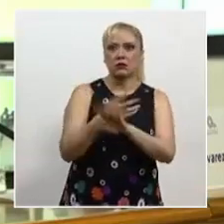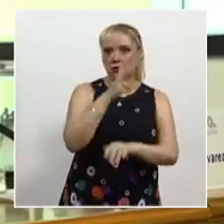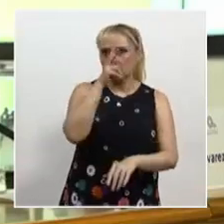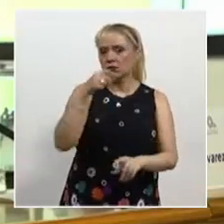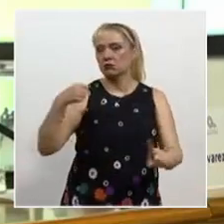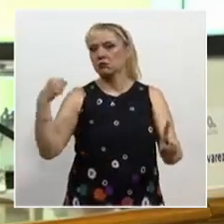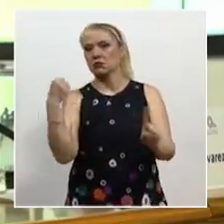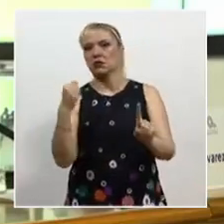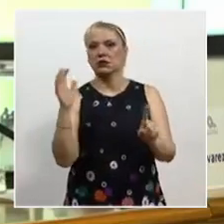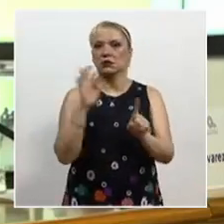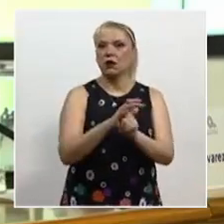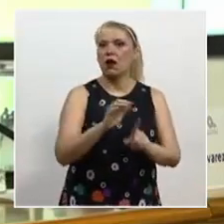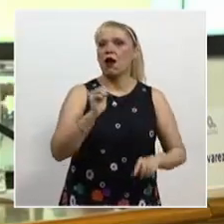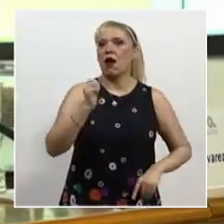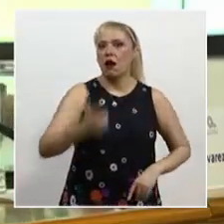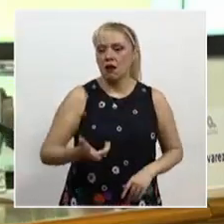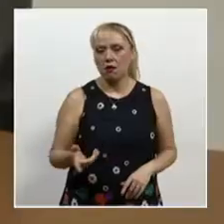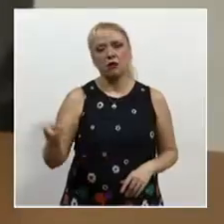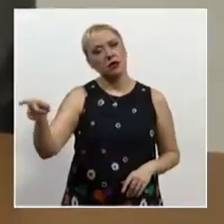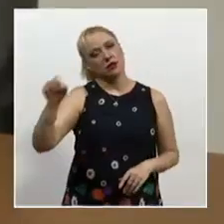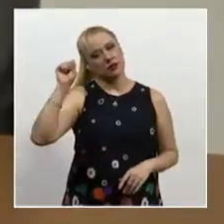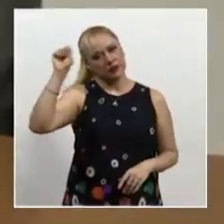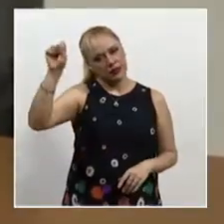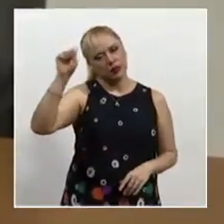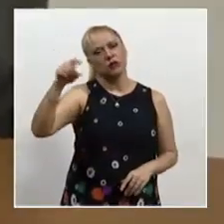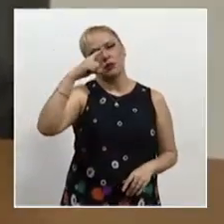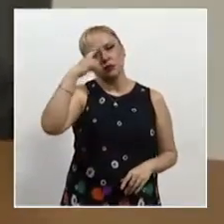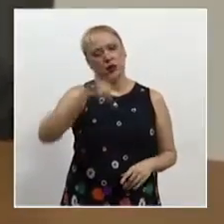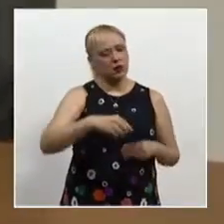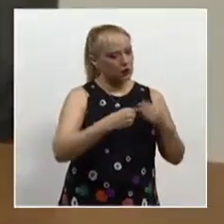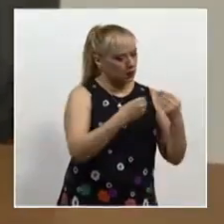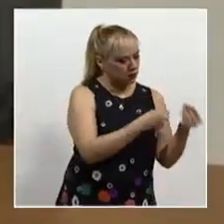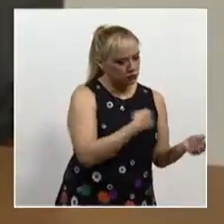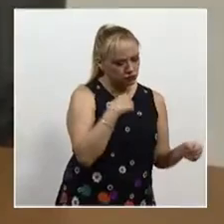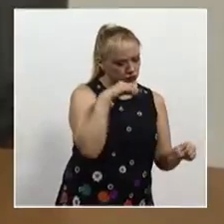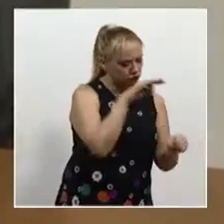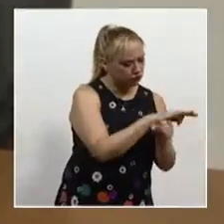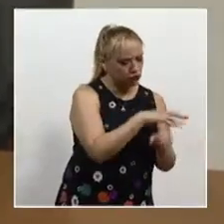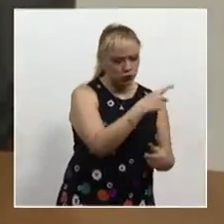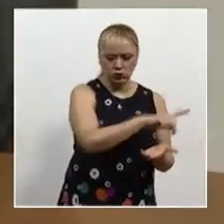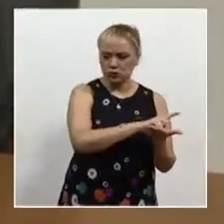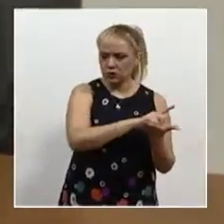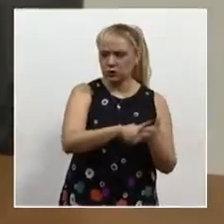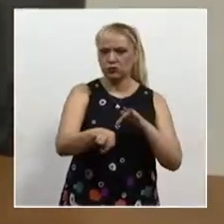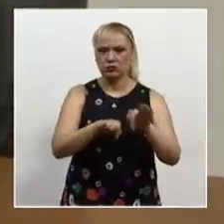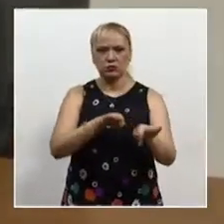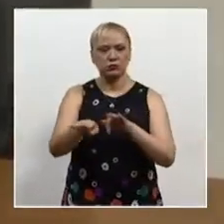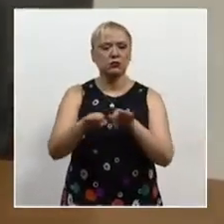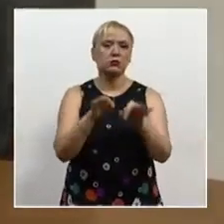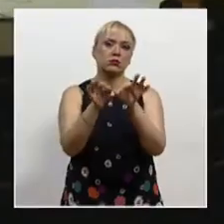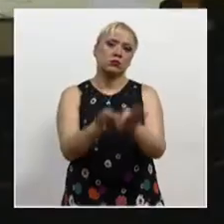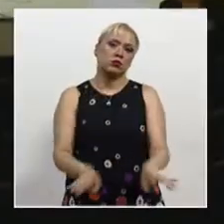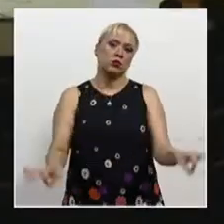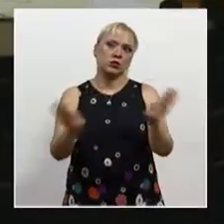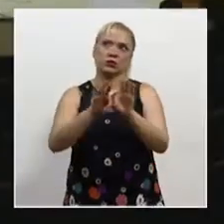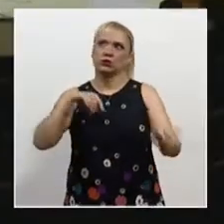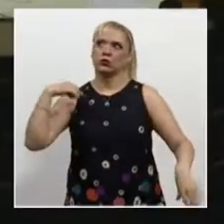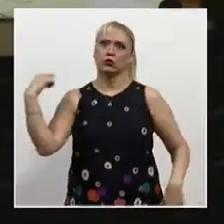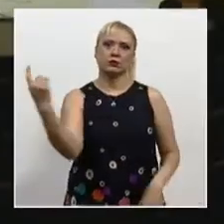los sindicatos permiten a los trabajadores ejercer sus derechos con sustento colectivo y que el trabajo es el fundamento de toda